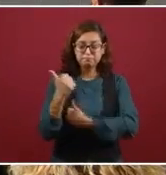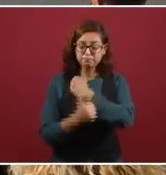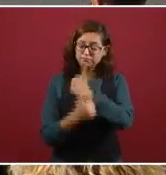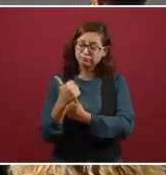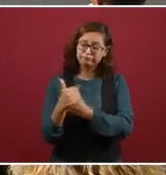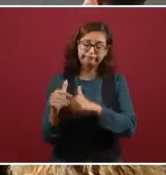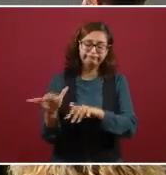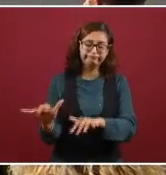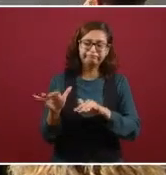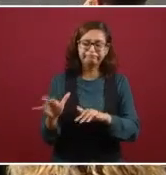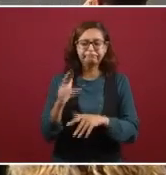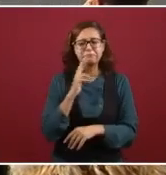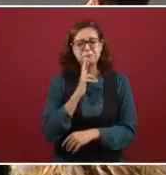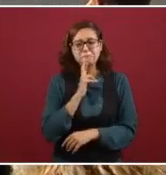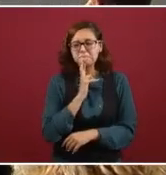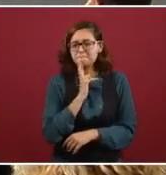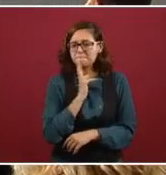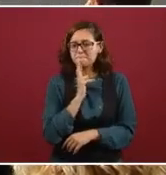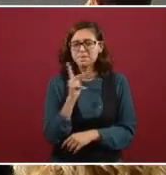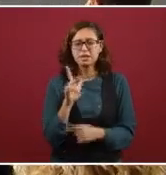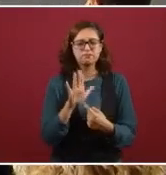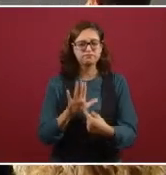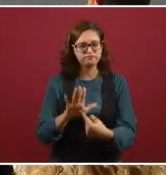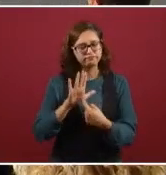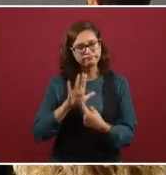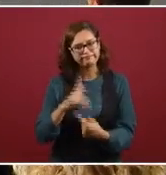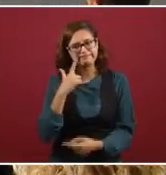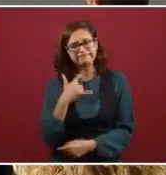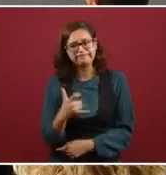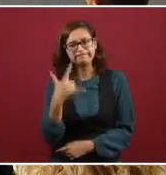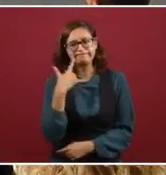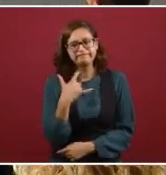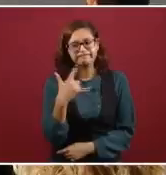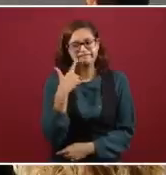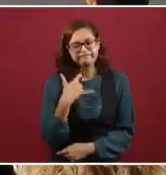labor, una demostración de entrega.